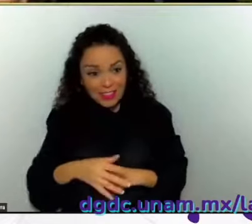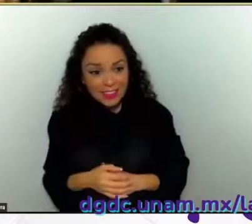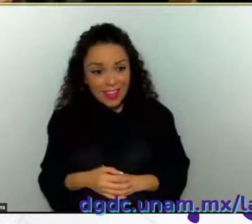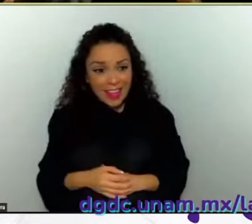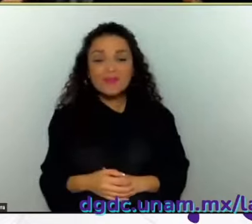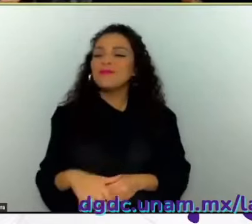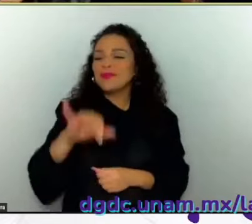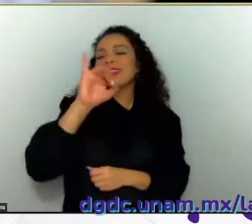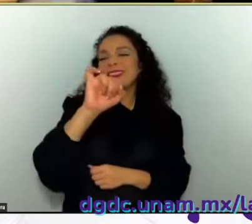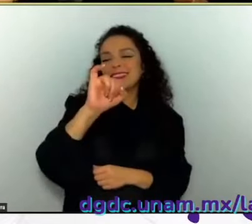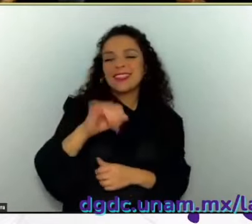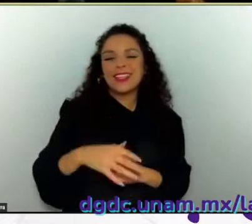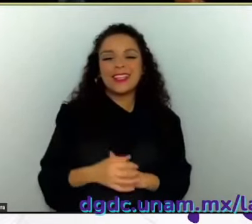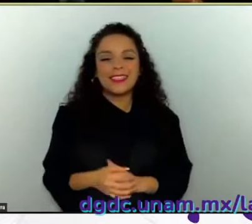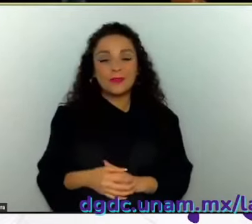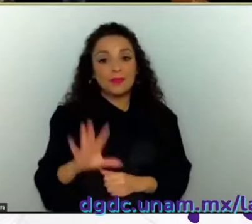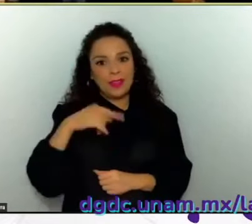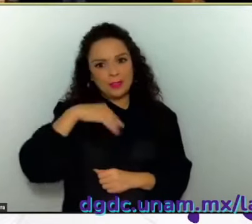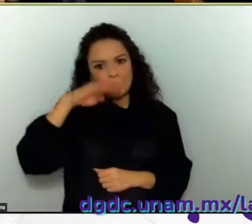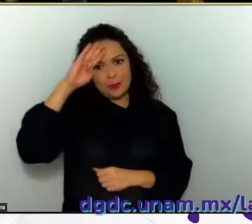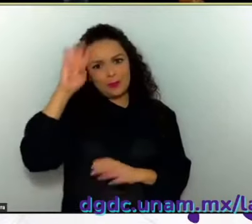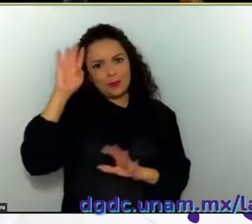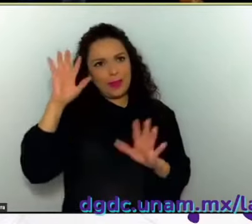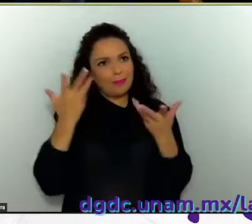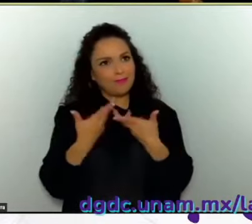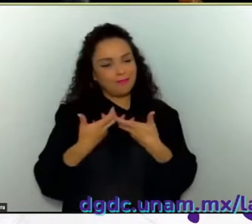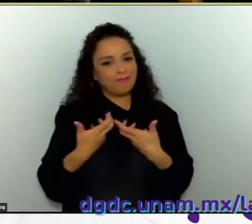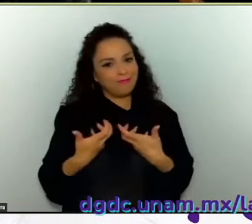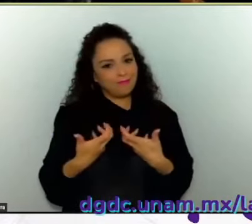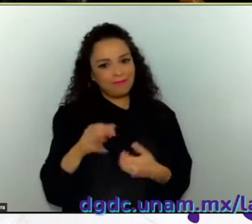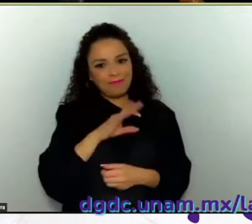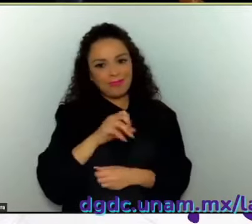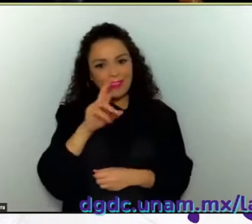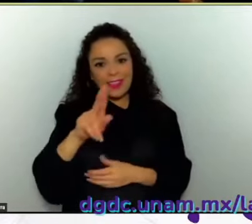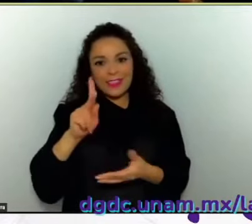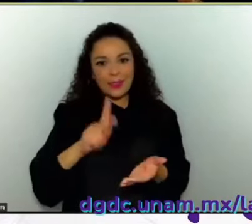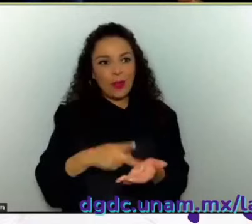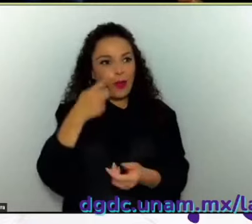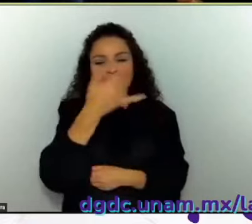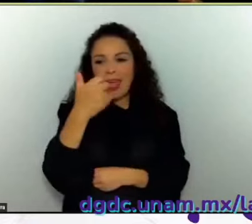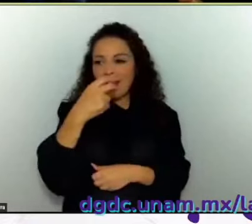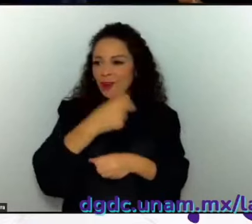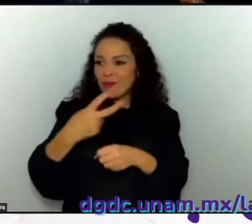Menos mal, yo estaba ahí asustada, dije, híjole, pobre Miguel, no volvió a hacer vida social.